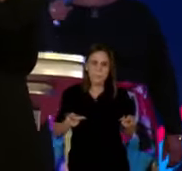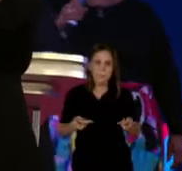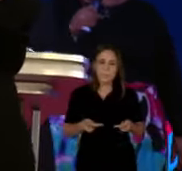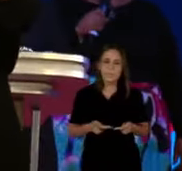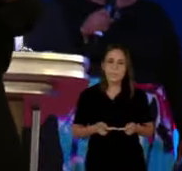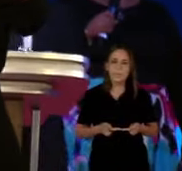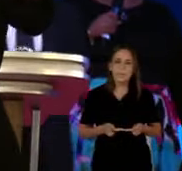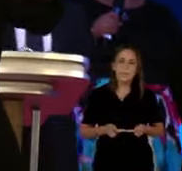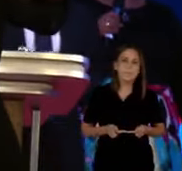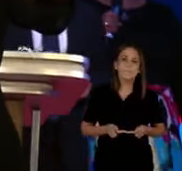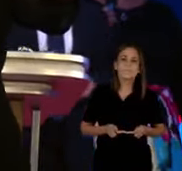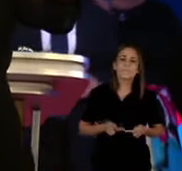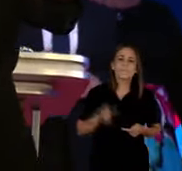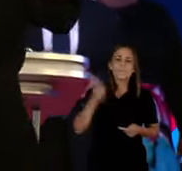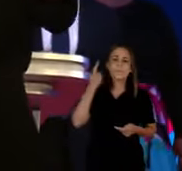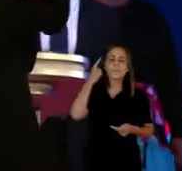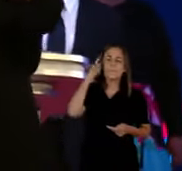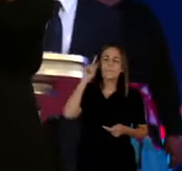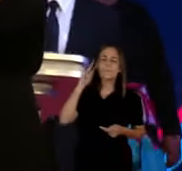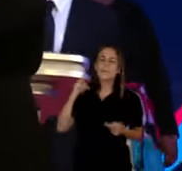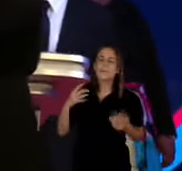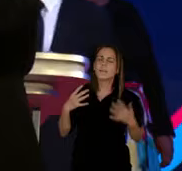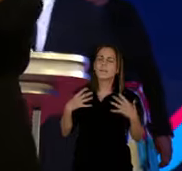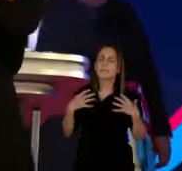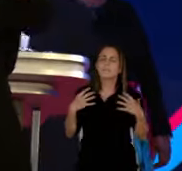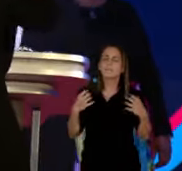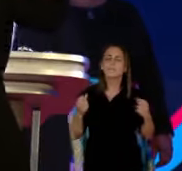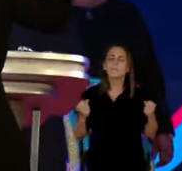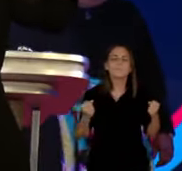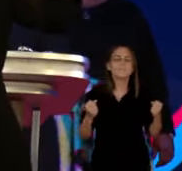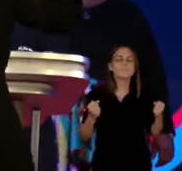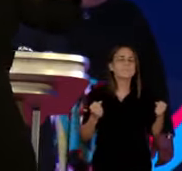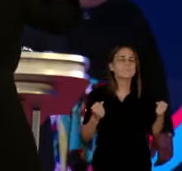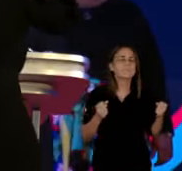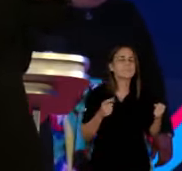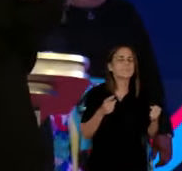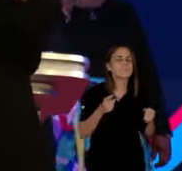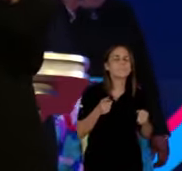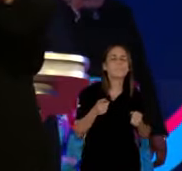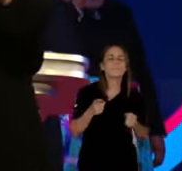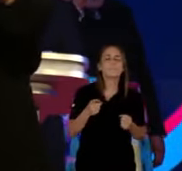lugar para sanarte